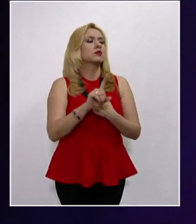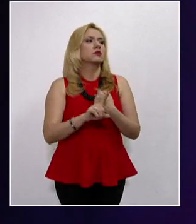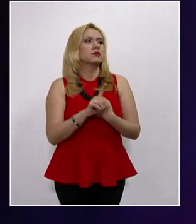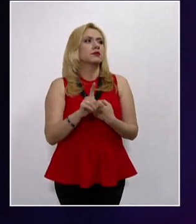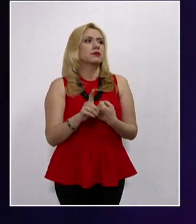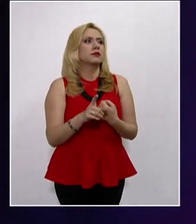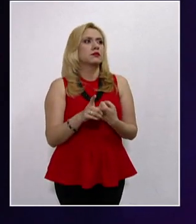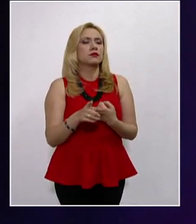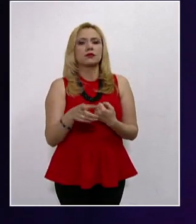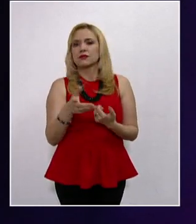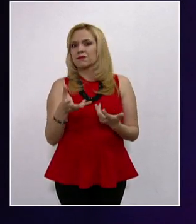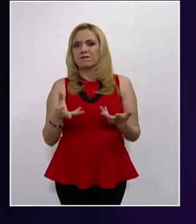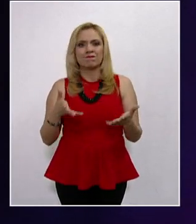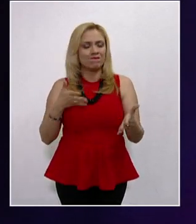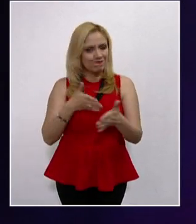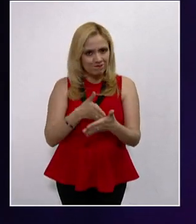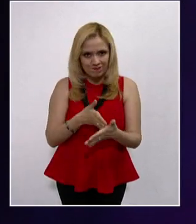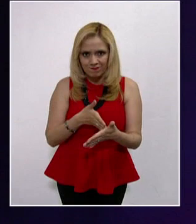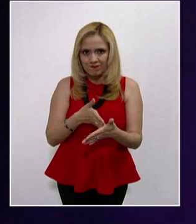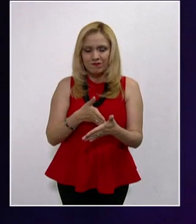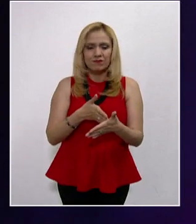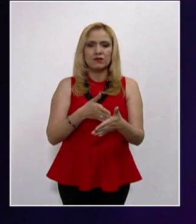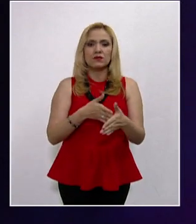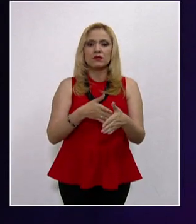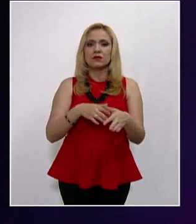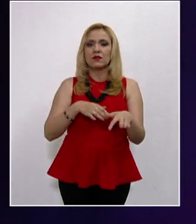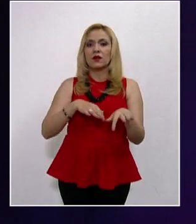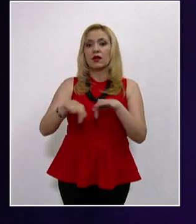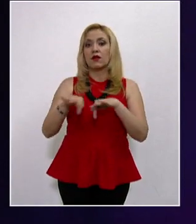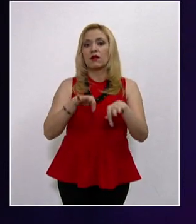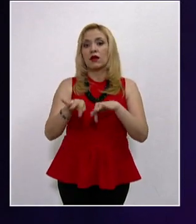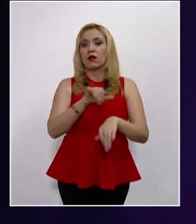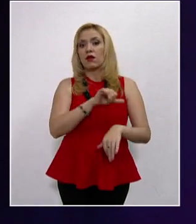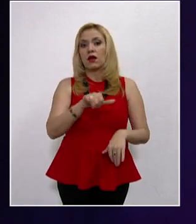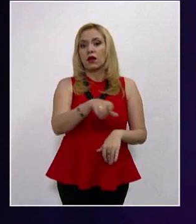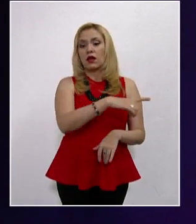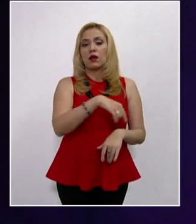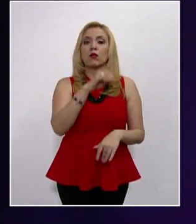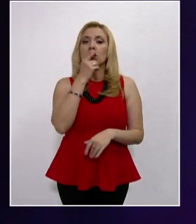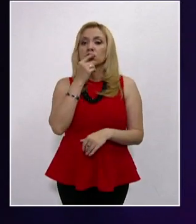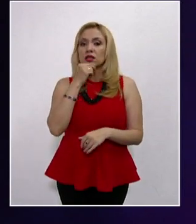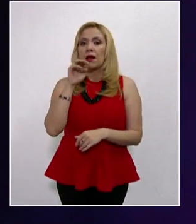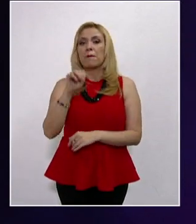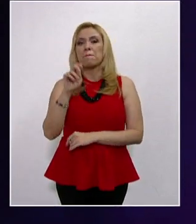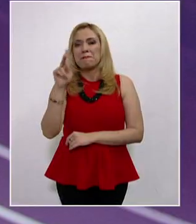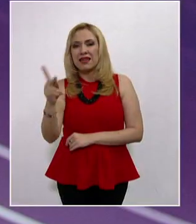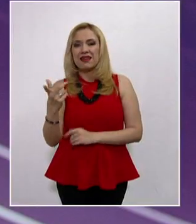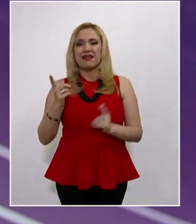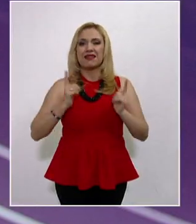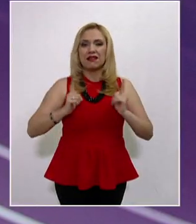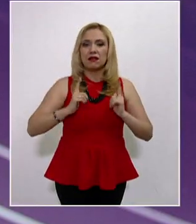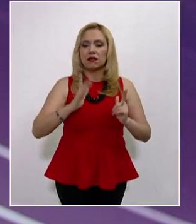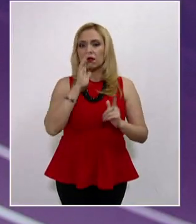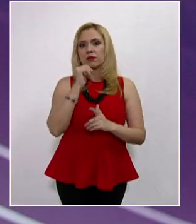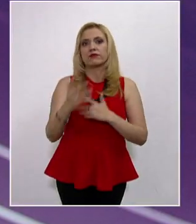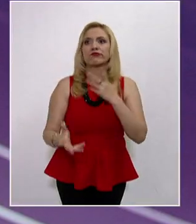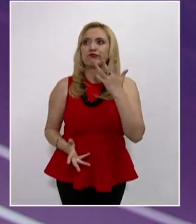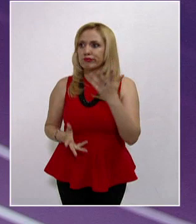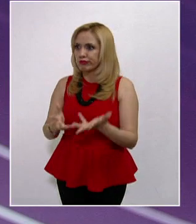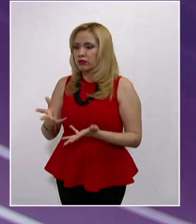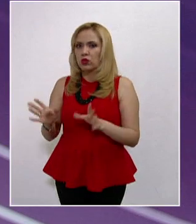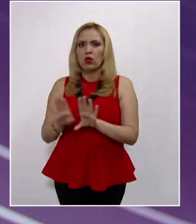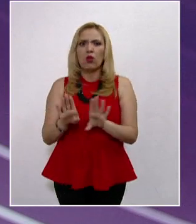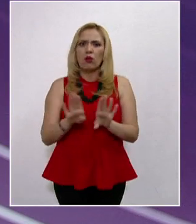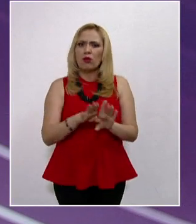cuanto a la propia obstaculización del trabajo de autoridades civiles, ¿no? En la investigación. O sea, ¿qué pasa? O sea, ¿cómo